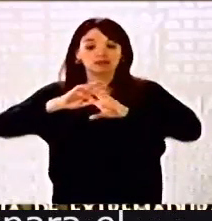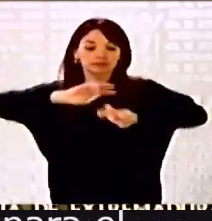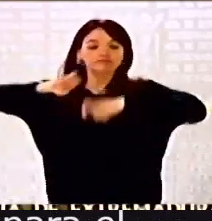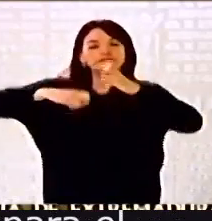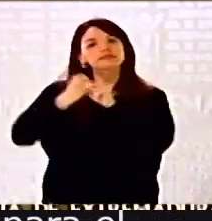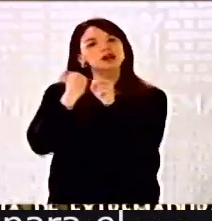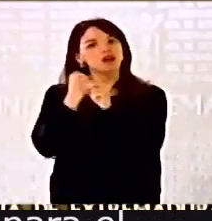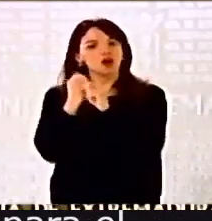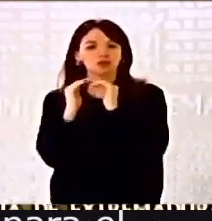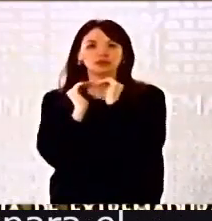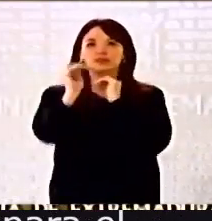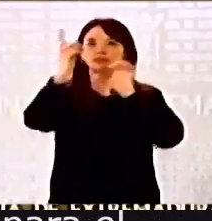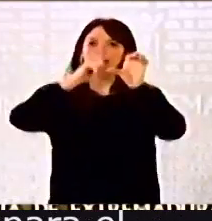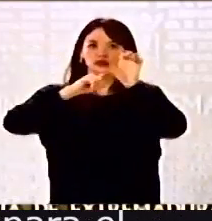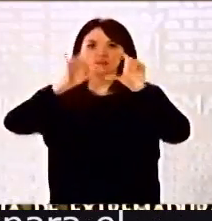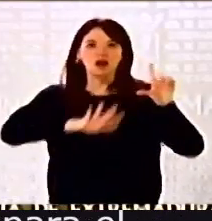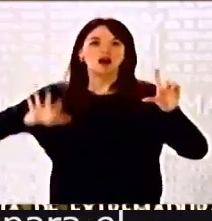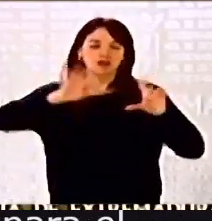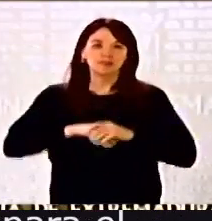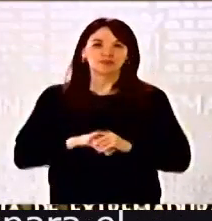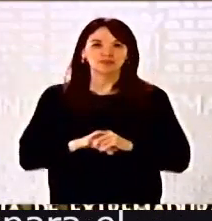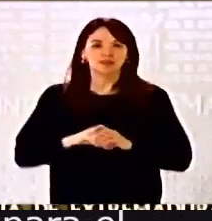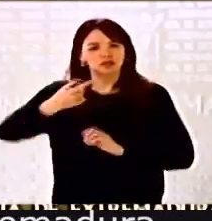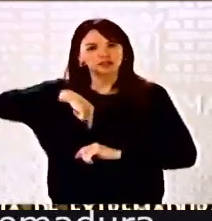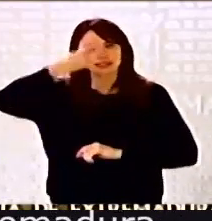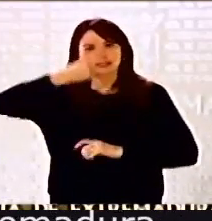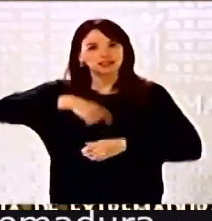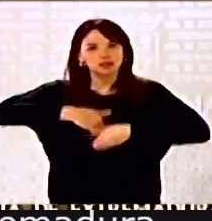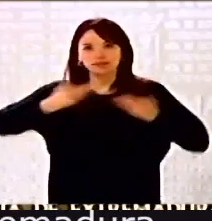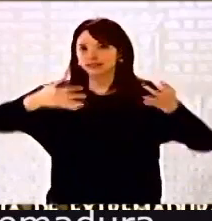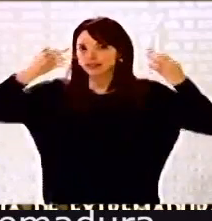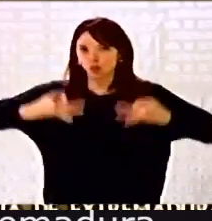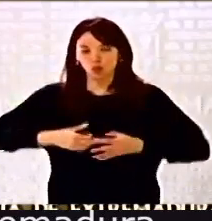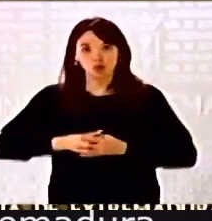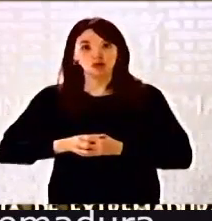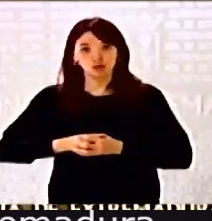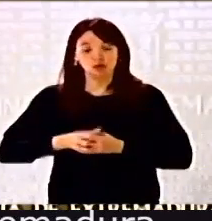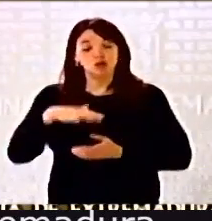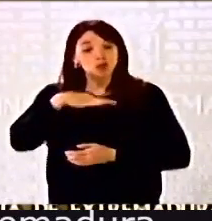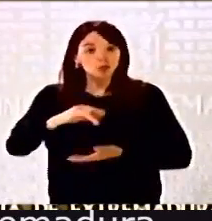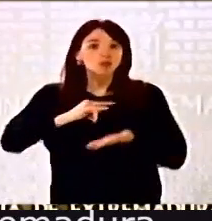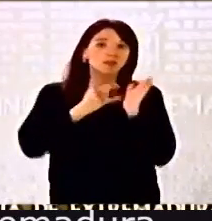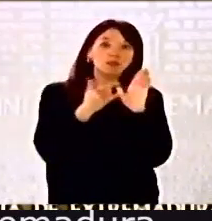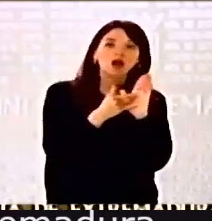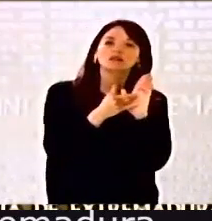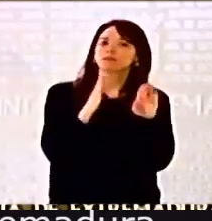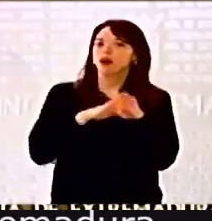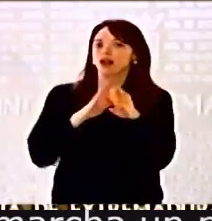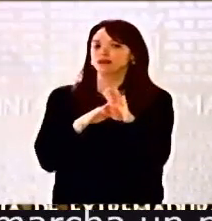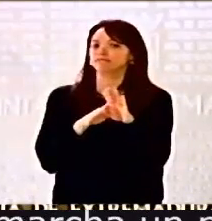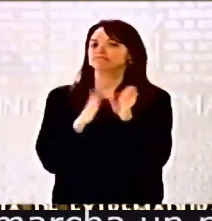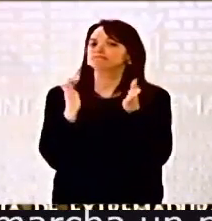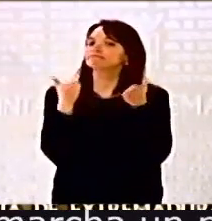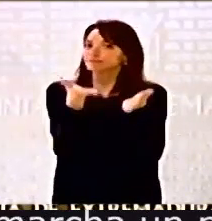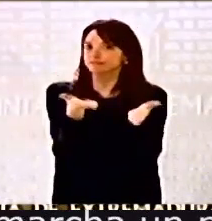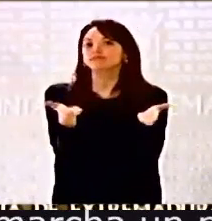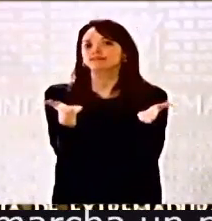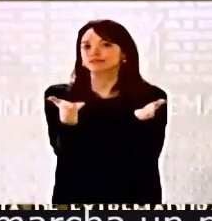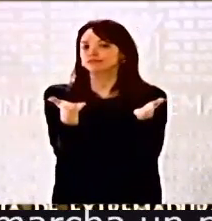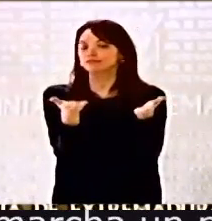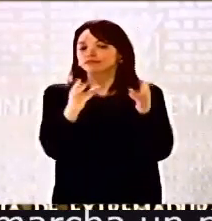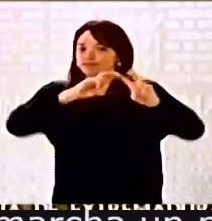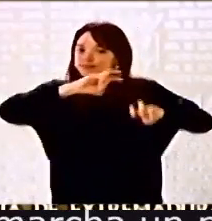en Extremadura. Estamos convencidos de que es necesario poner en marcha un plan de choque que active, que